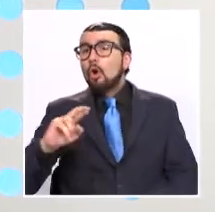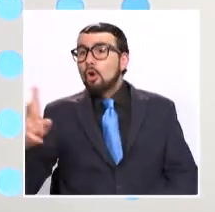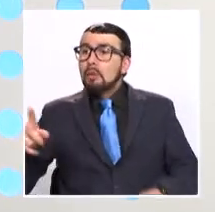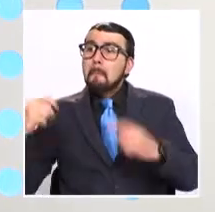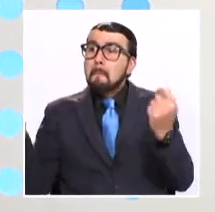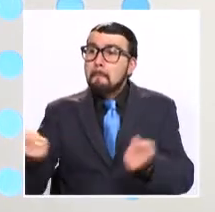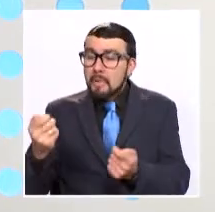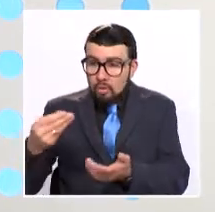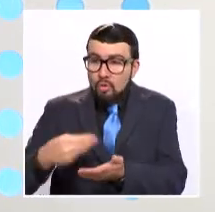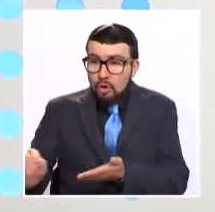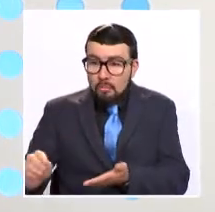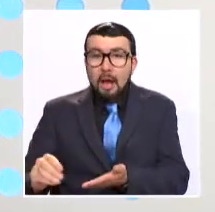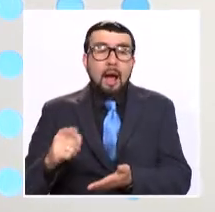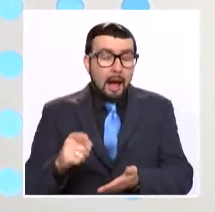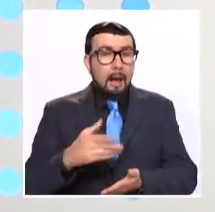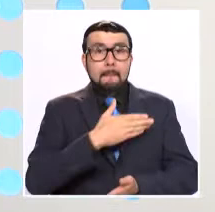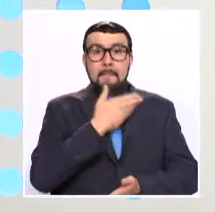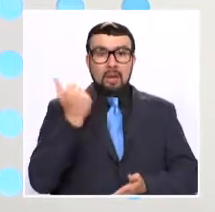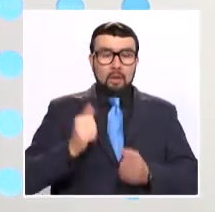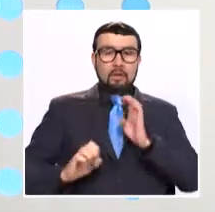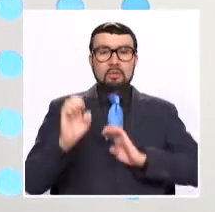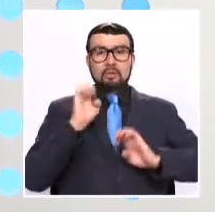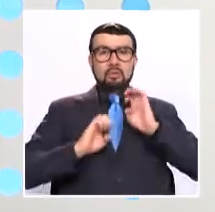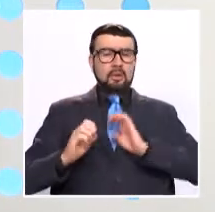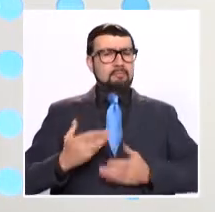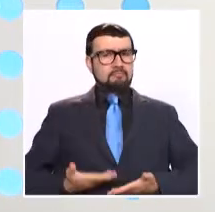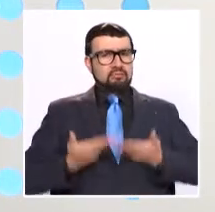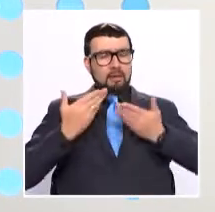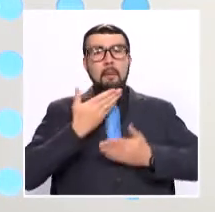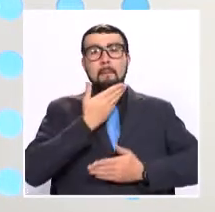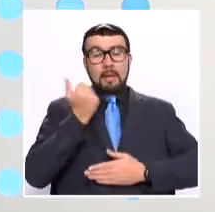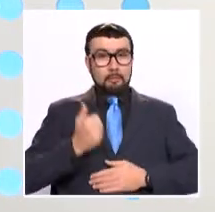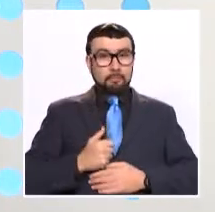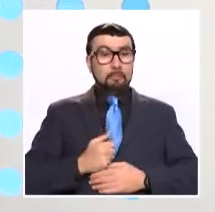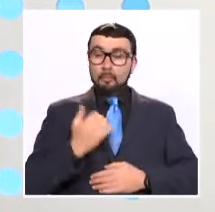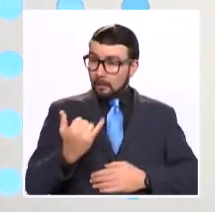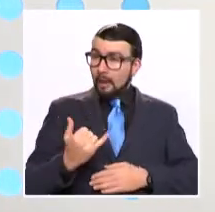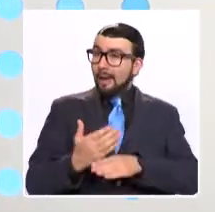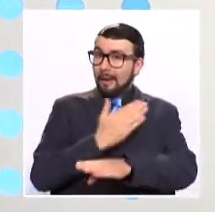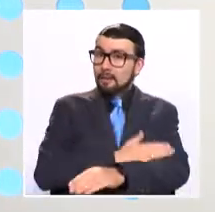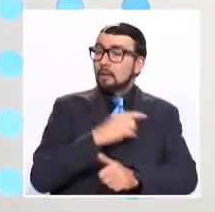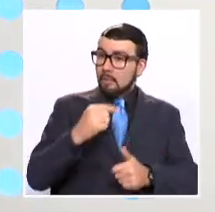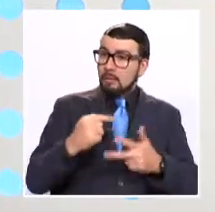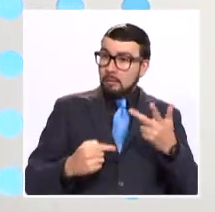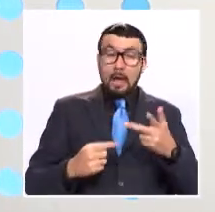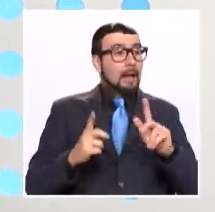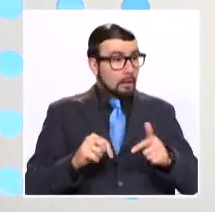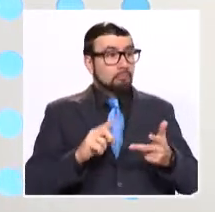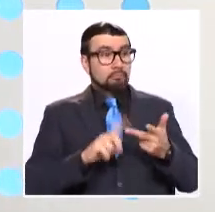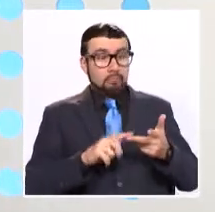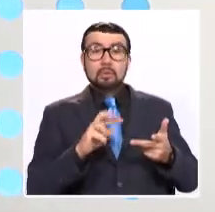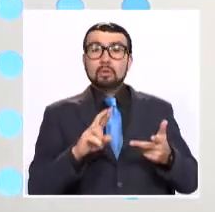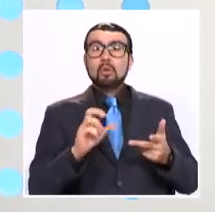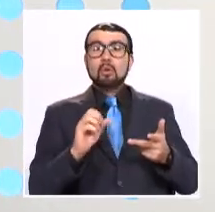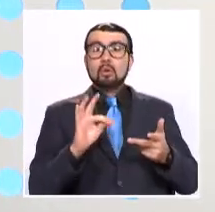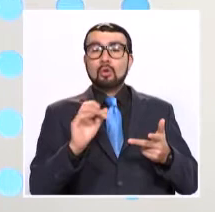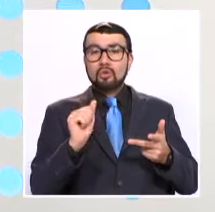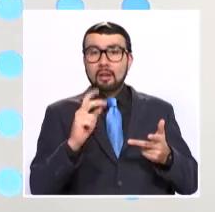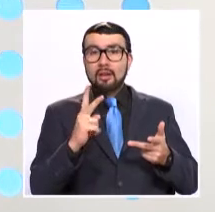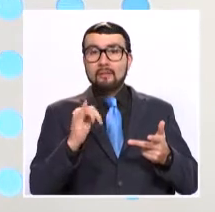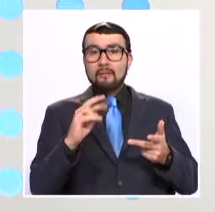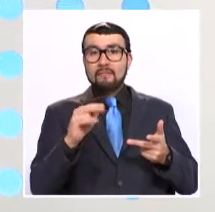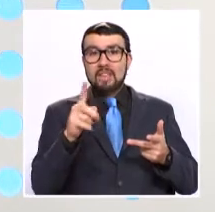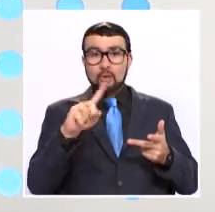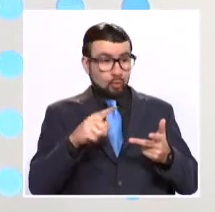ya me genera una mejor respuesta inmunológica. Esas vacunas que acabamos de decir también, y la rotavirus. Esas vacunas se repiten a